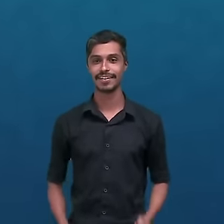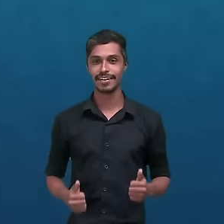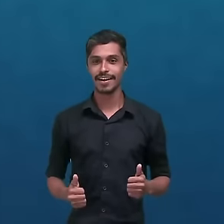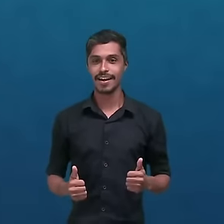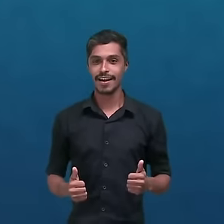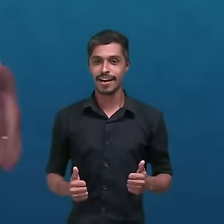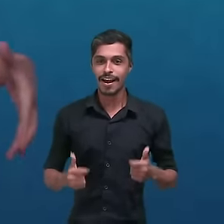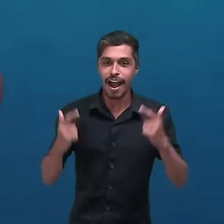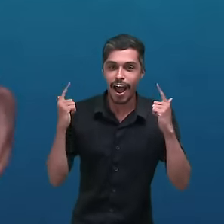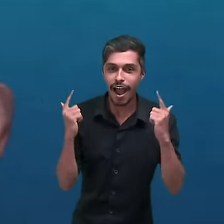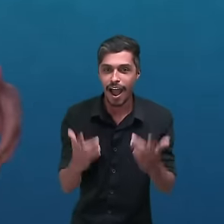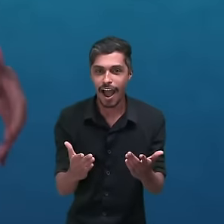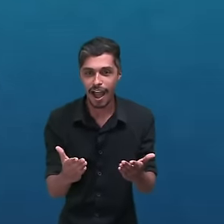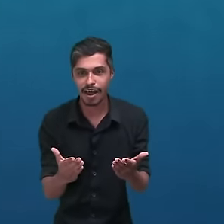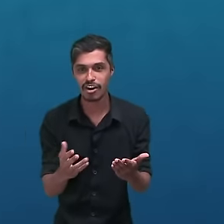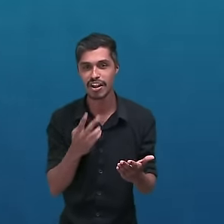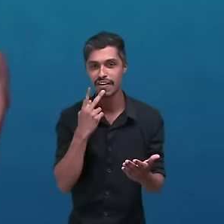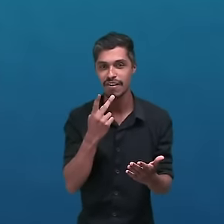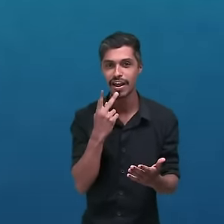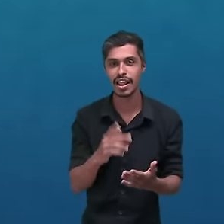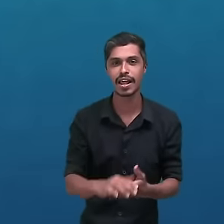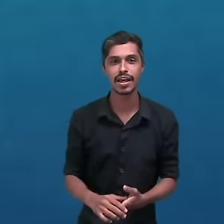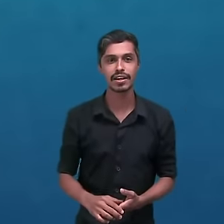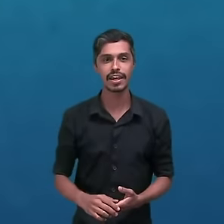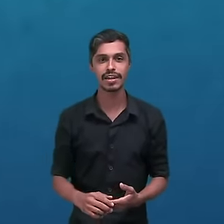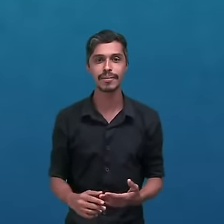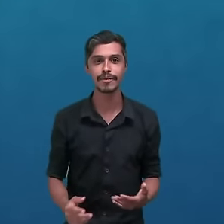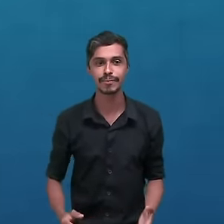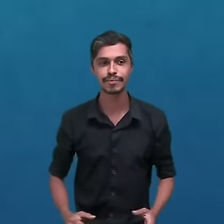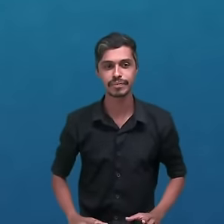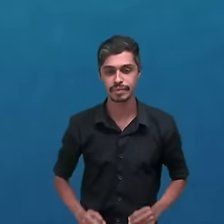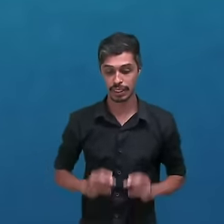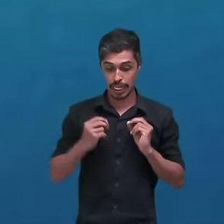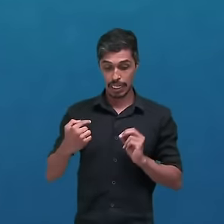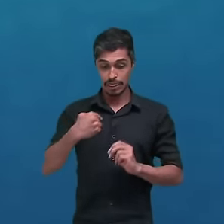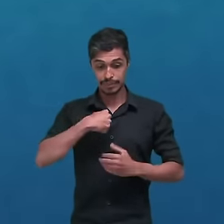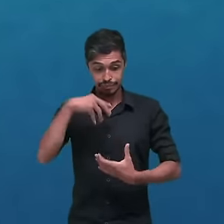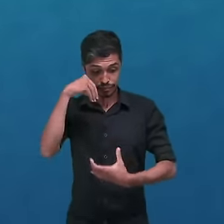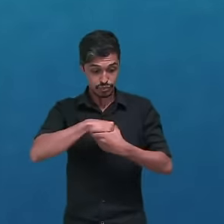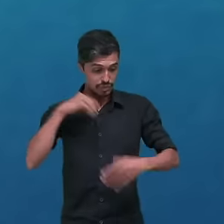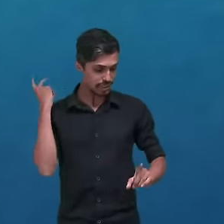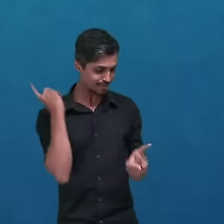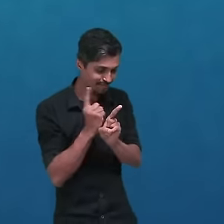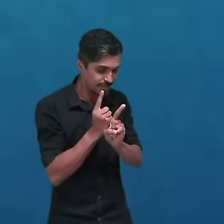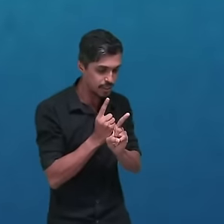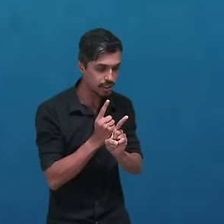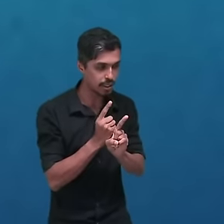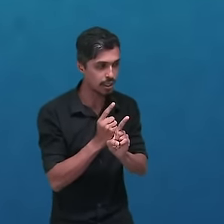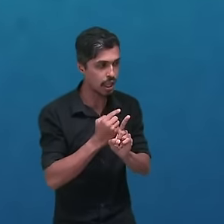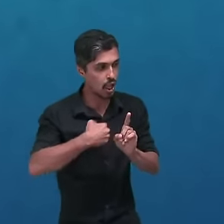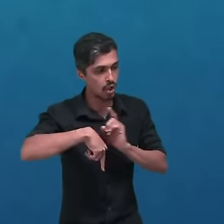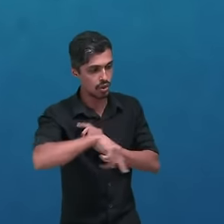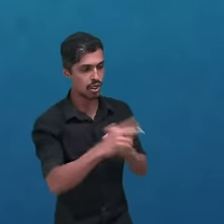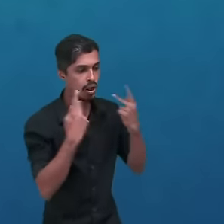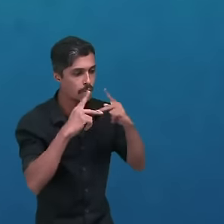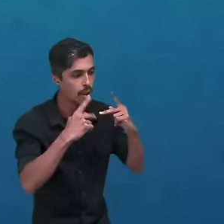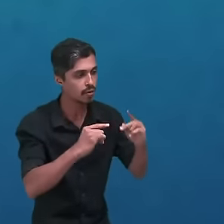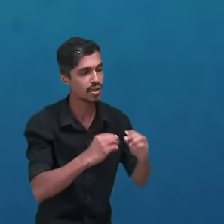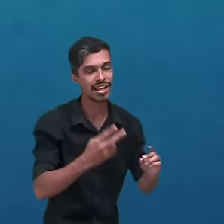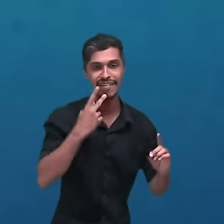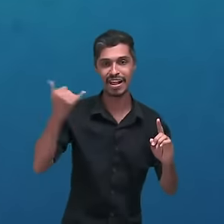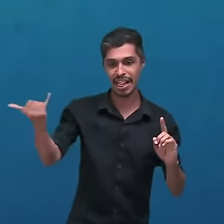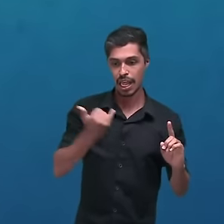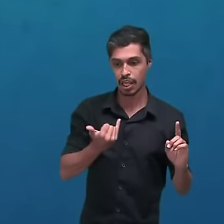Cuando fue descubierto el cáncer, yo descubrí el cáncer por una profecía. A Camila Barro, pastora Camila Barro, veio falando en